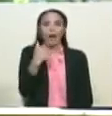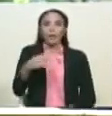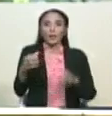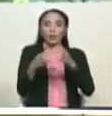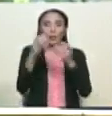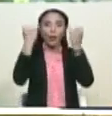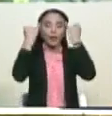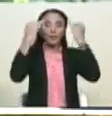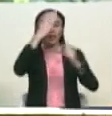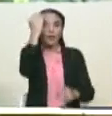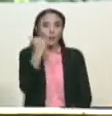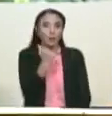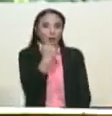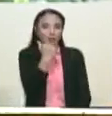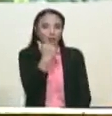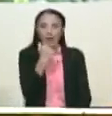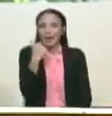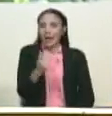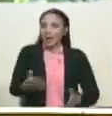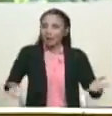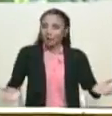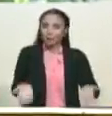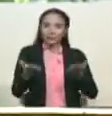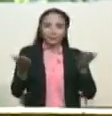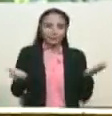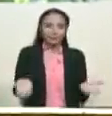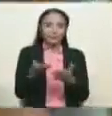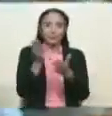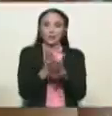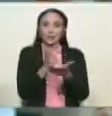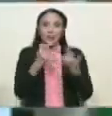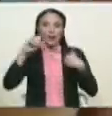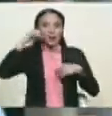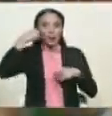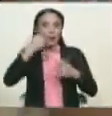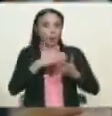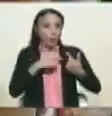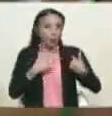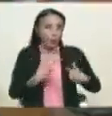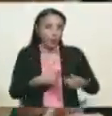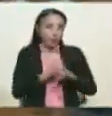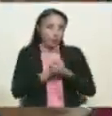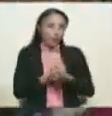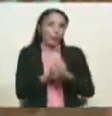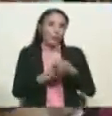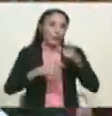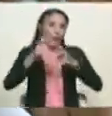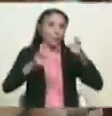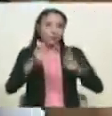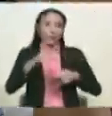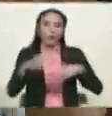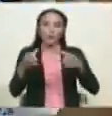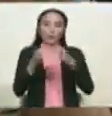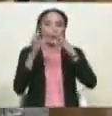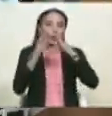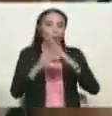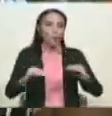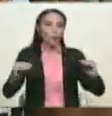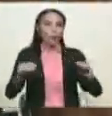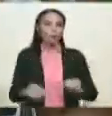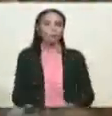Miranda esté más ardiente que nunca en el corazón de sus luchadores, de sus militantes, de